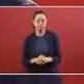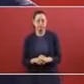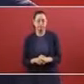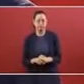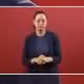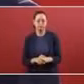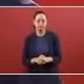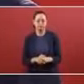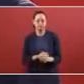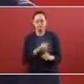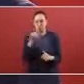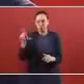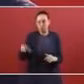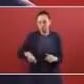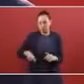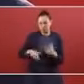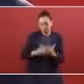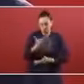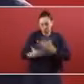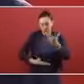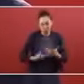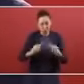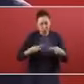no está de acuerdo,